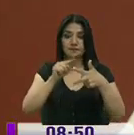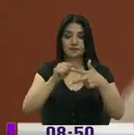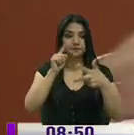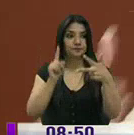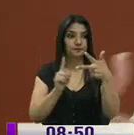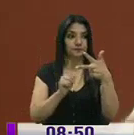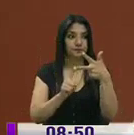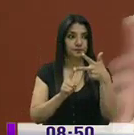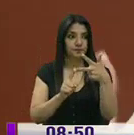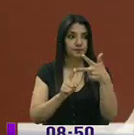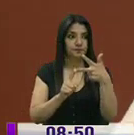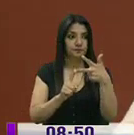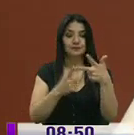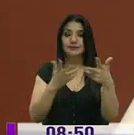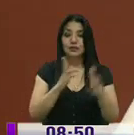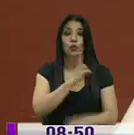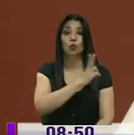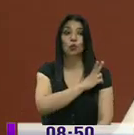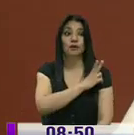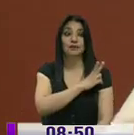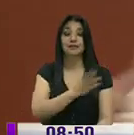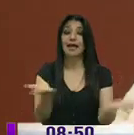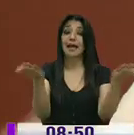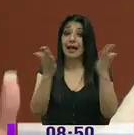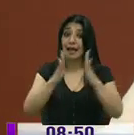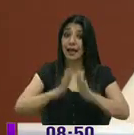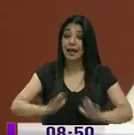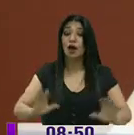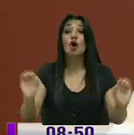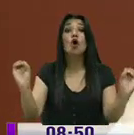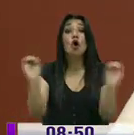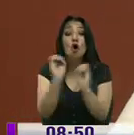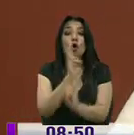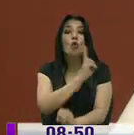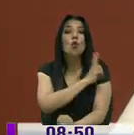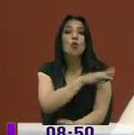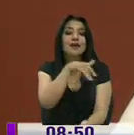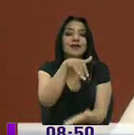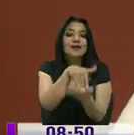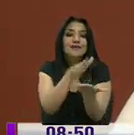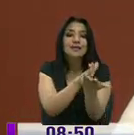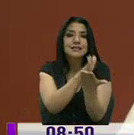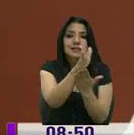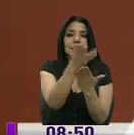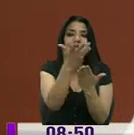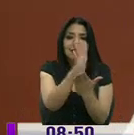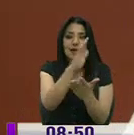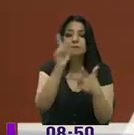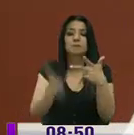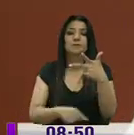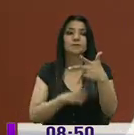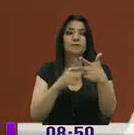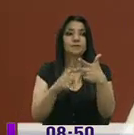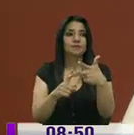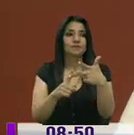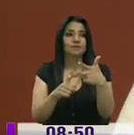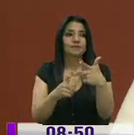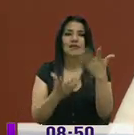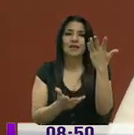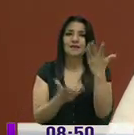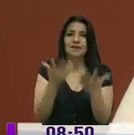terminado sus estudios universitarios o que estén ya cursando una carrera universitaria que no tengan ningún tipo